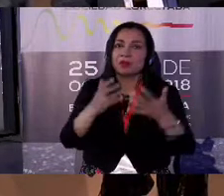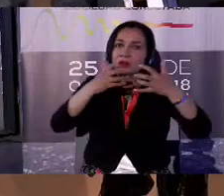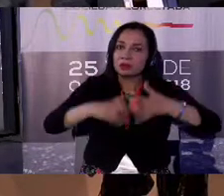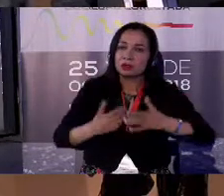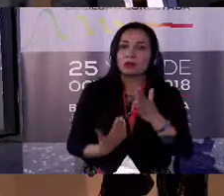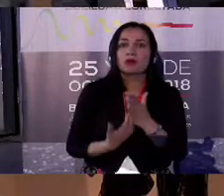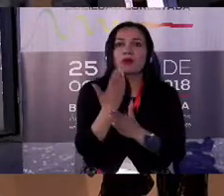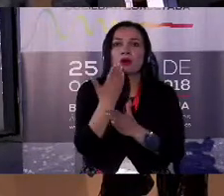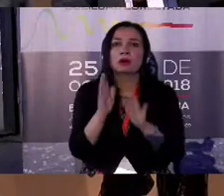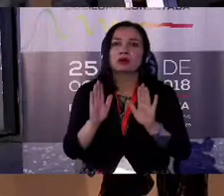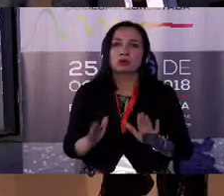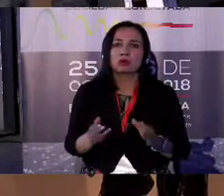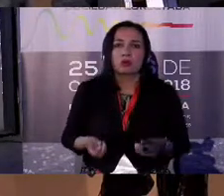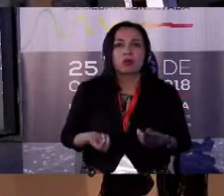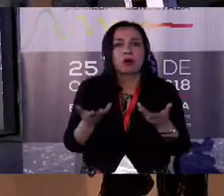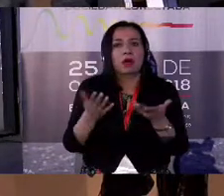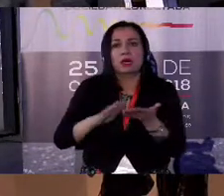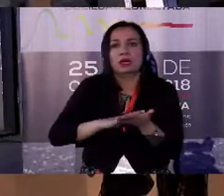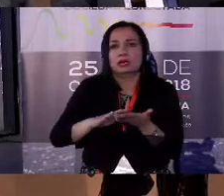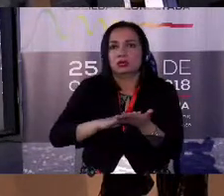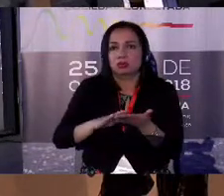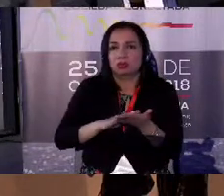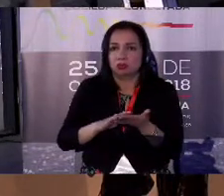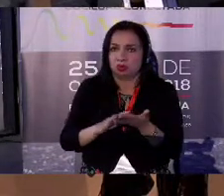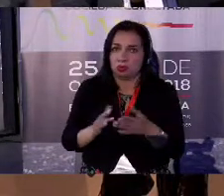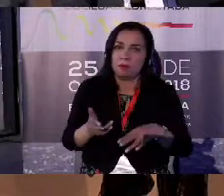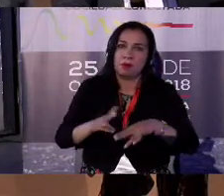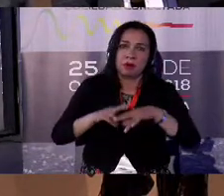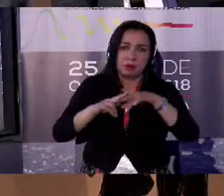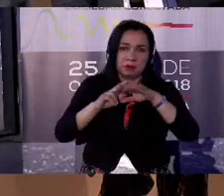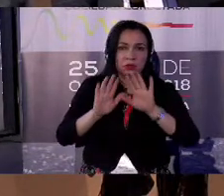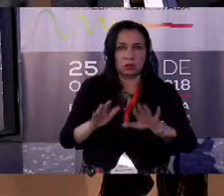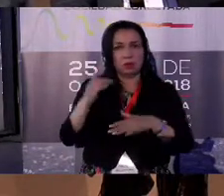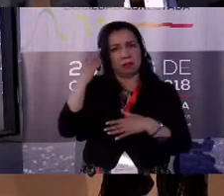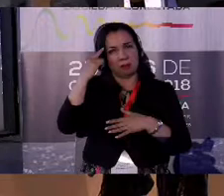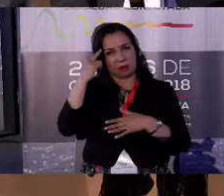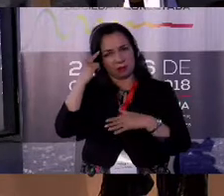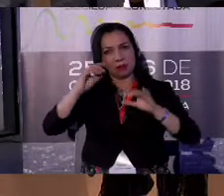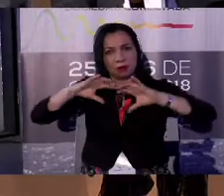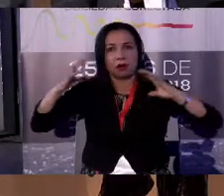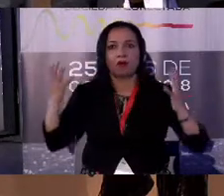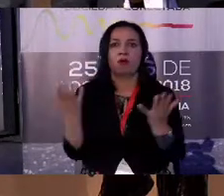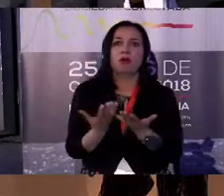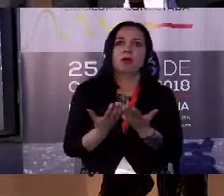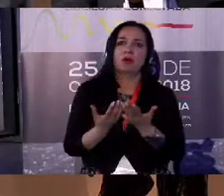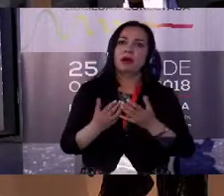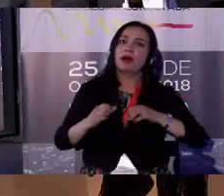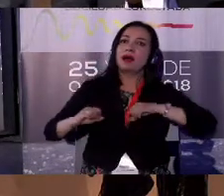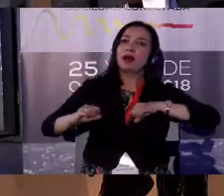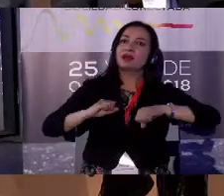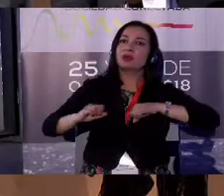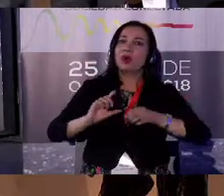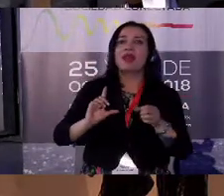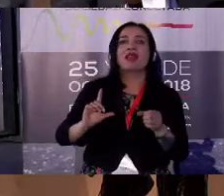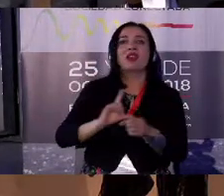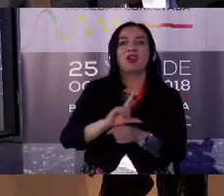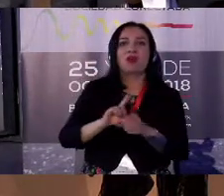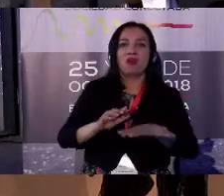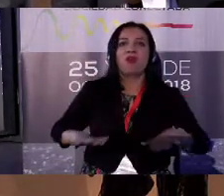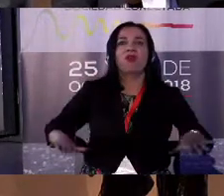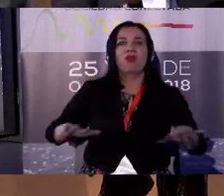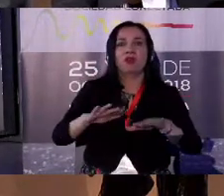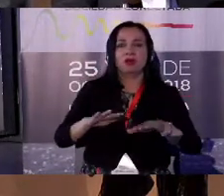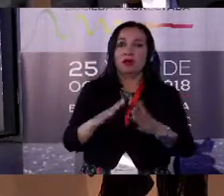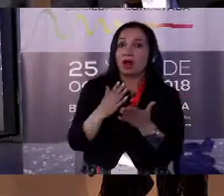que se generen soluciones de valor agregado. Entonces, básicamente, pensar globalmente para actuar localmente. Es decir, no se van a poder